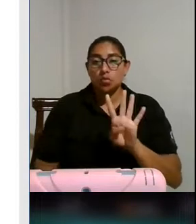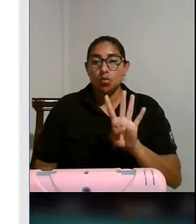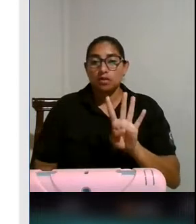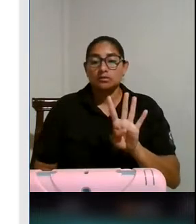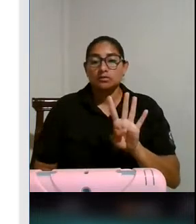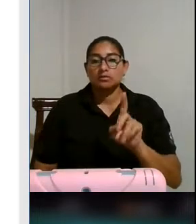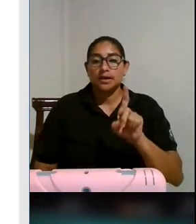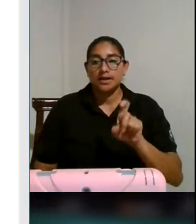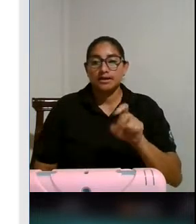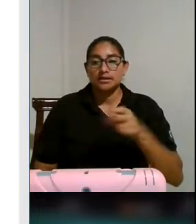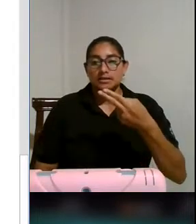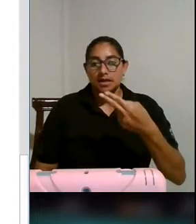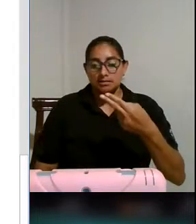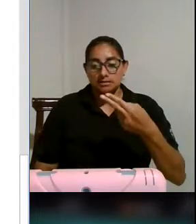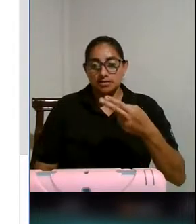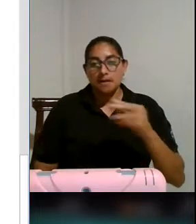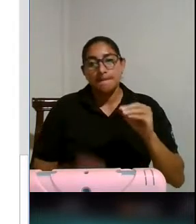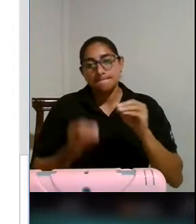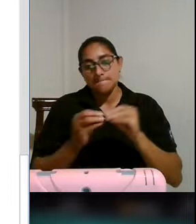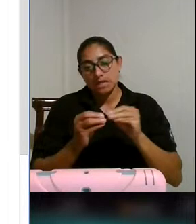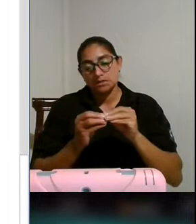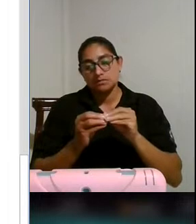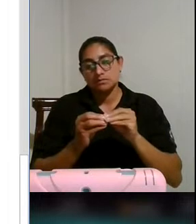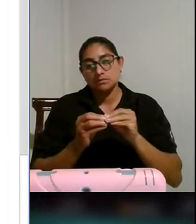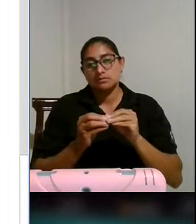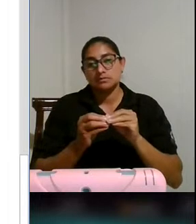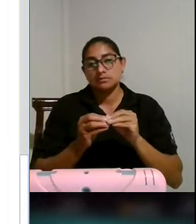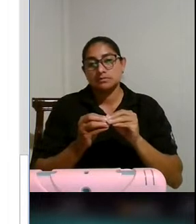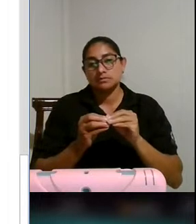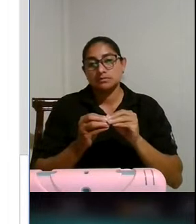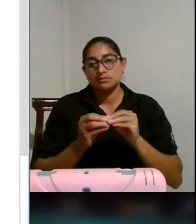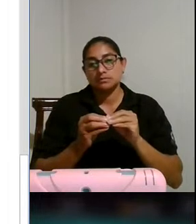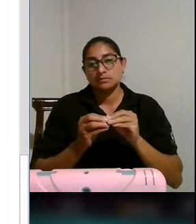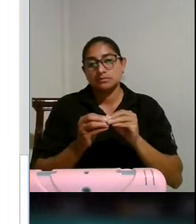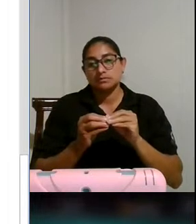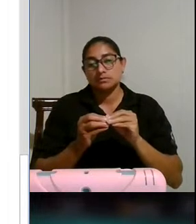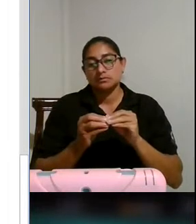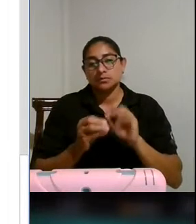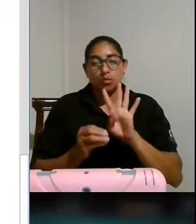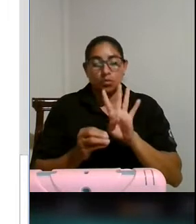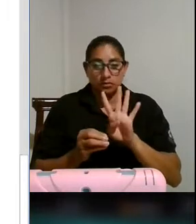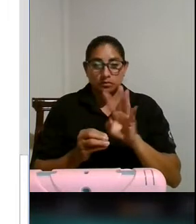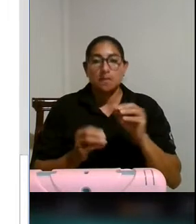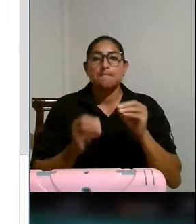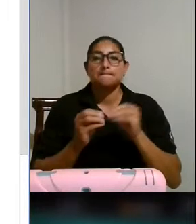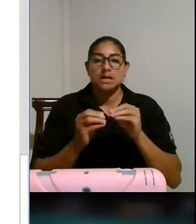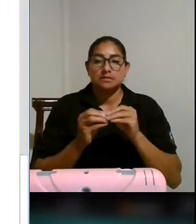4xh, ¿verdad? 2 por 2 más